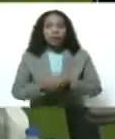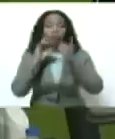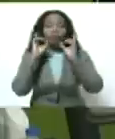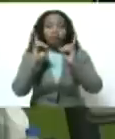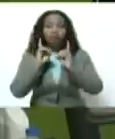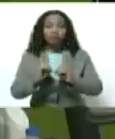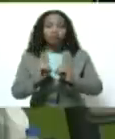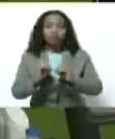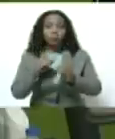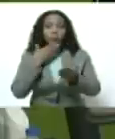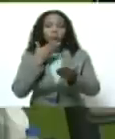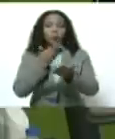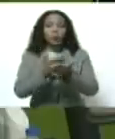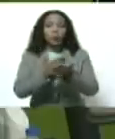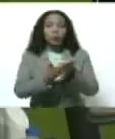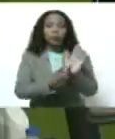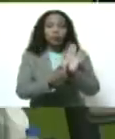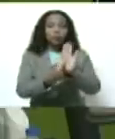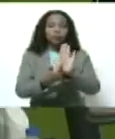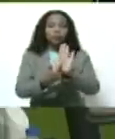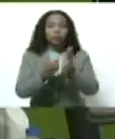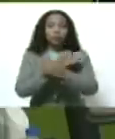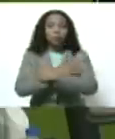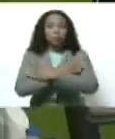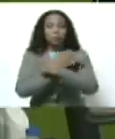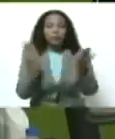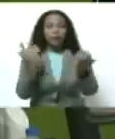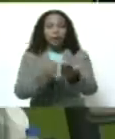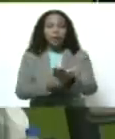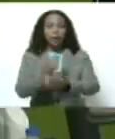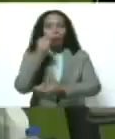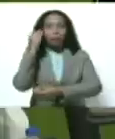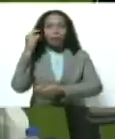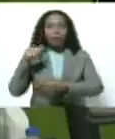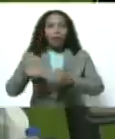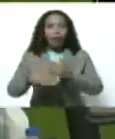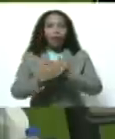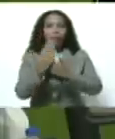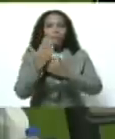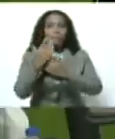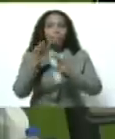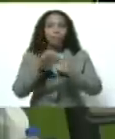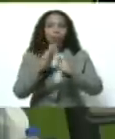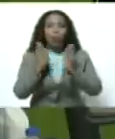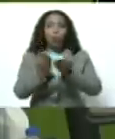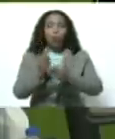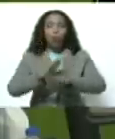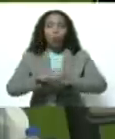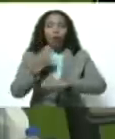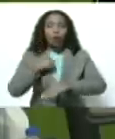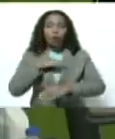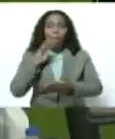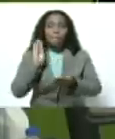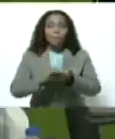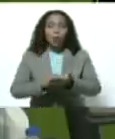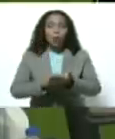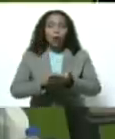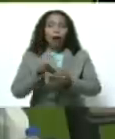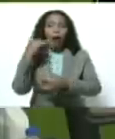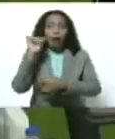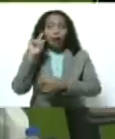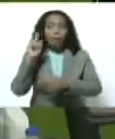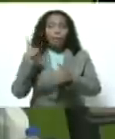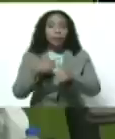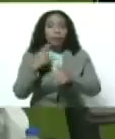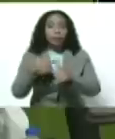Decididamente presentamos nuestra solidaridad con los hermanos y hermanas del ALBA y del mundo, porque nuestras posiciones son también una cuestión de